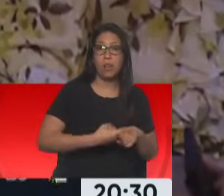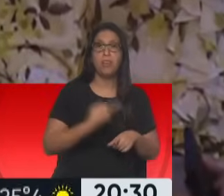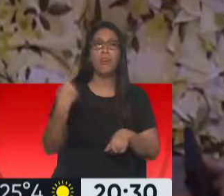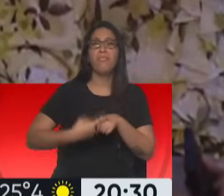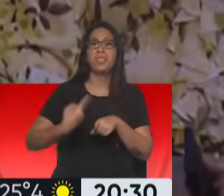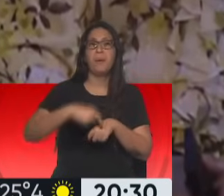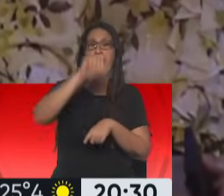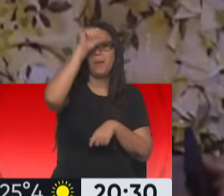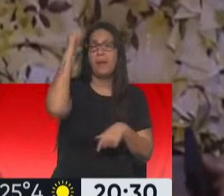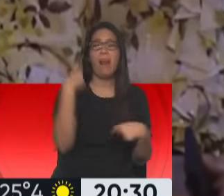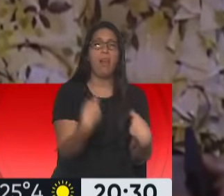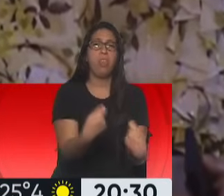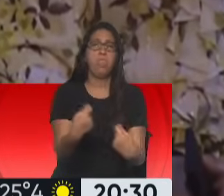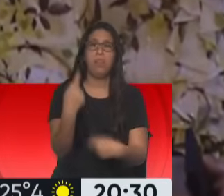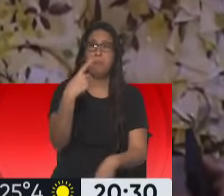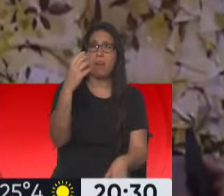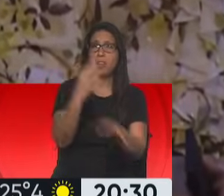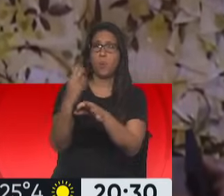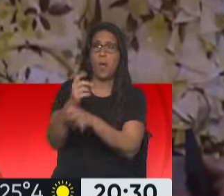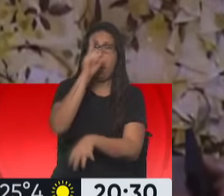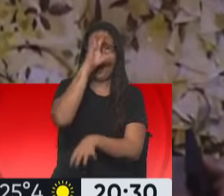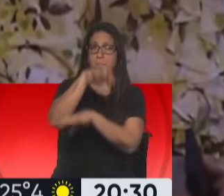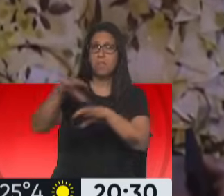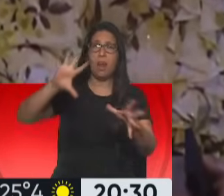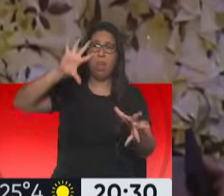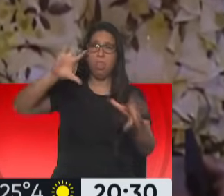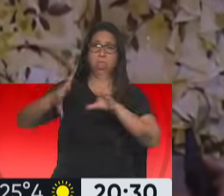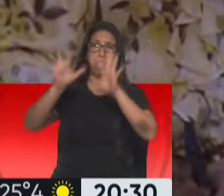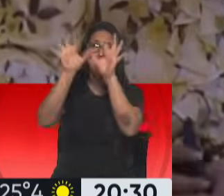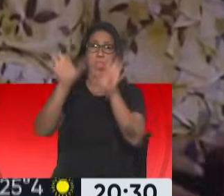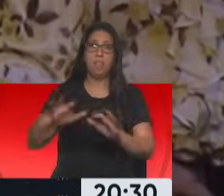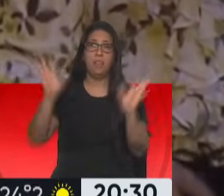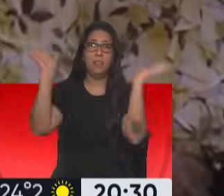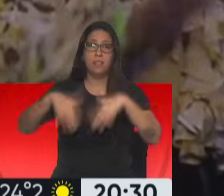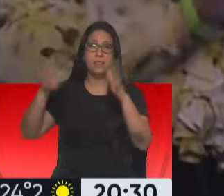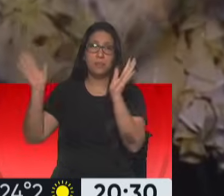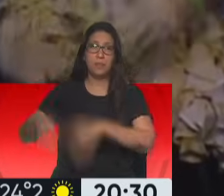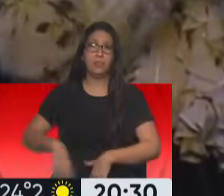de verano, pero las escuelas y los hospitales se caen a pedazos.